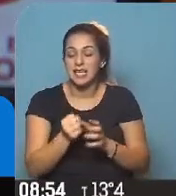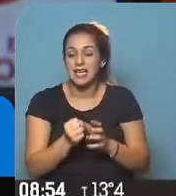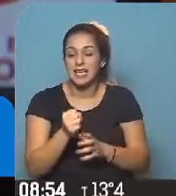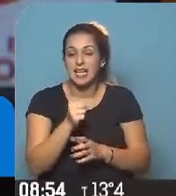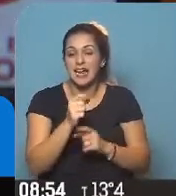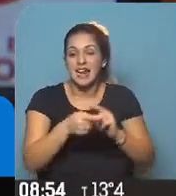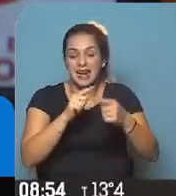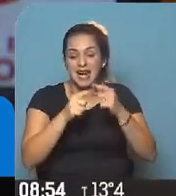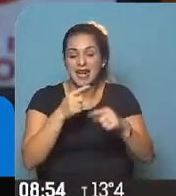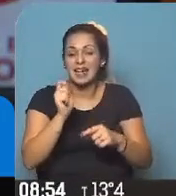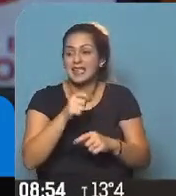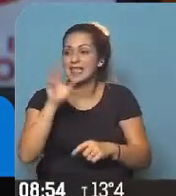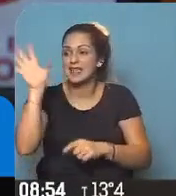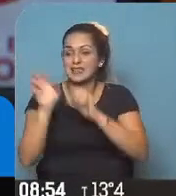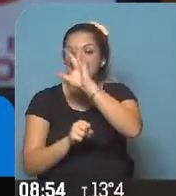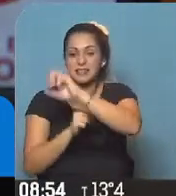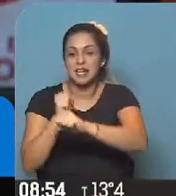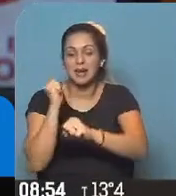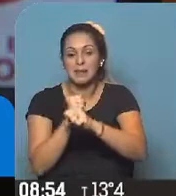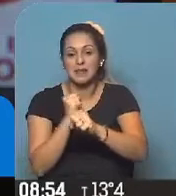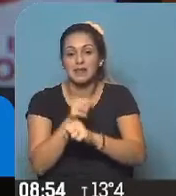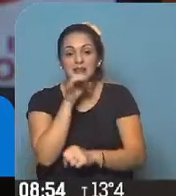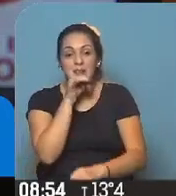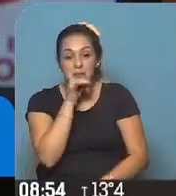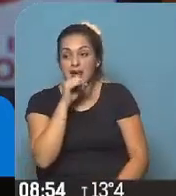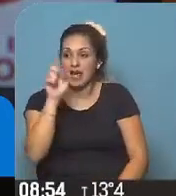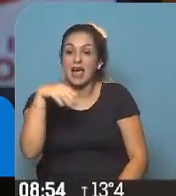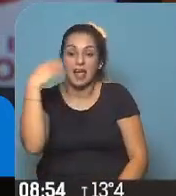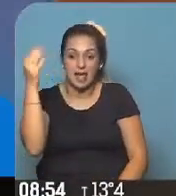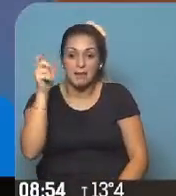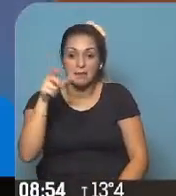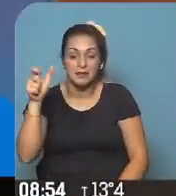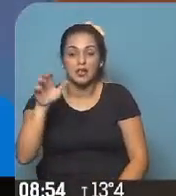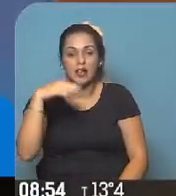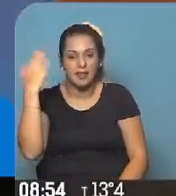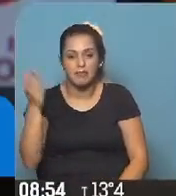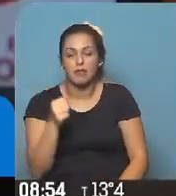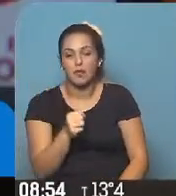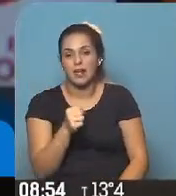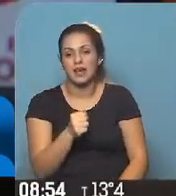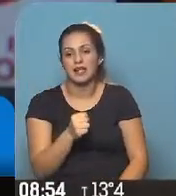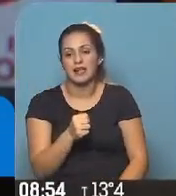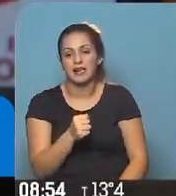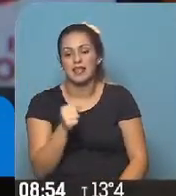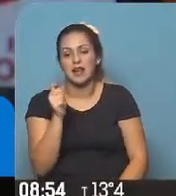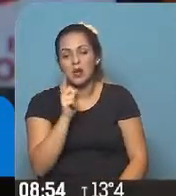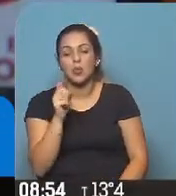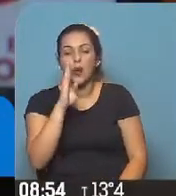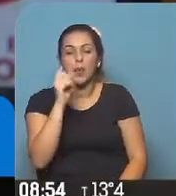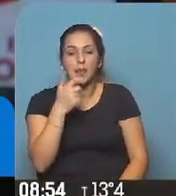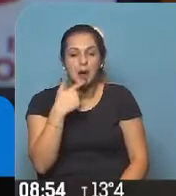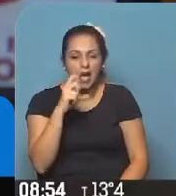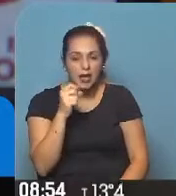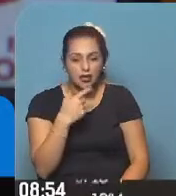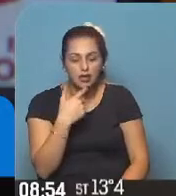y ¿a quiénes traen para que trabaje con la oveja? A los extranjeros. Bien. Británicos, algunos vascos, y